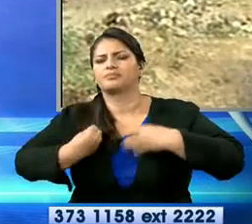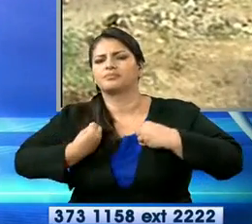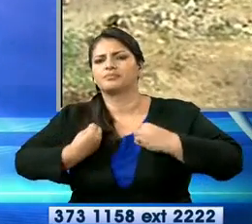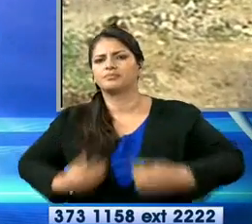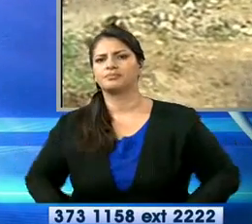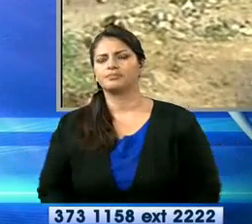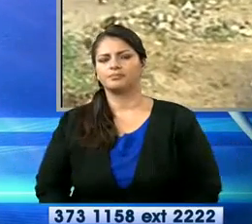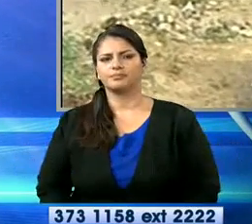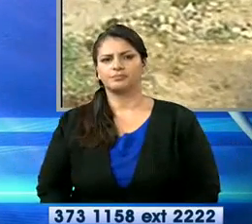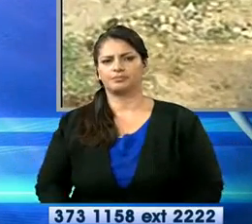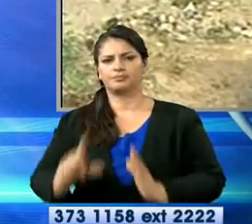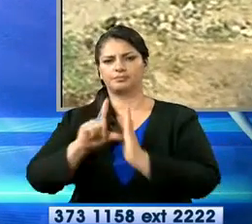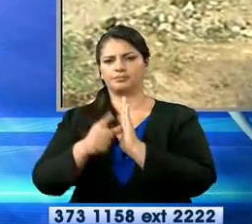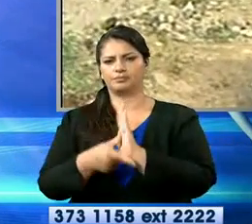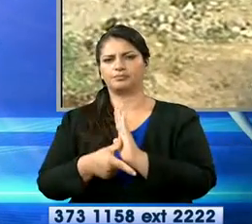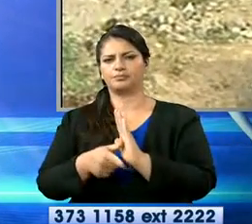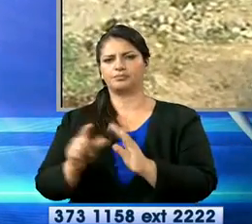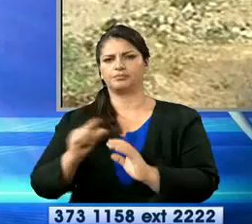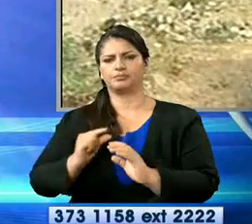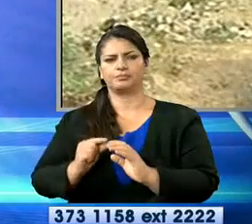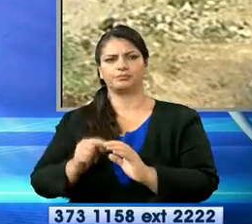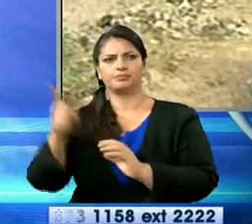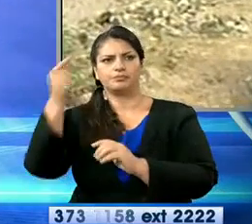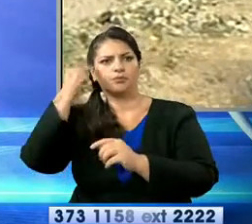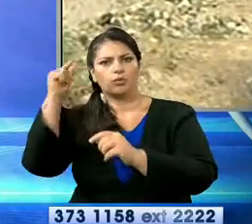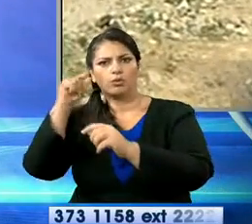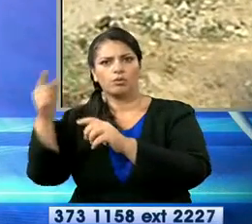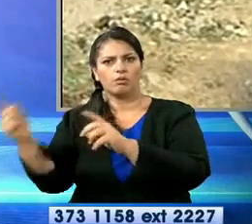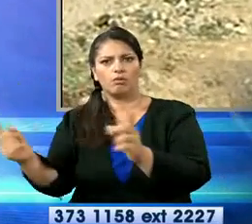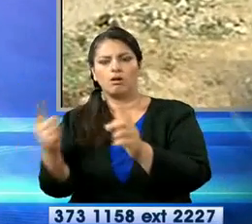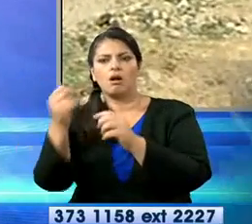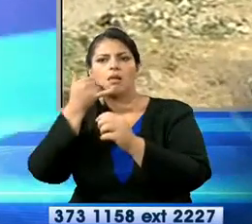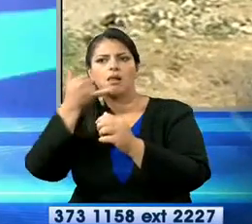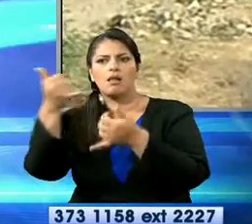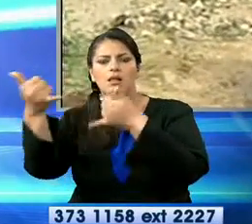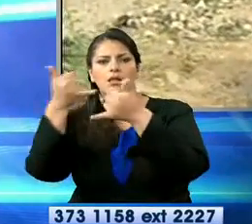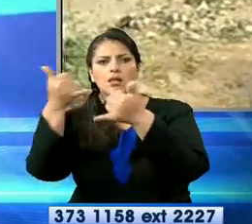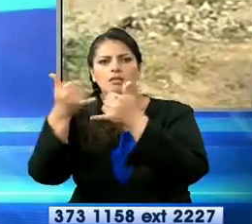Enrique, tú nos dirás qué te han dicho. Gracias por la información hasta este momento.